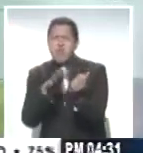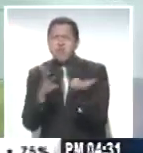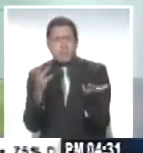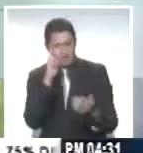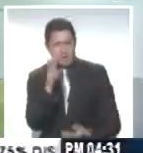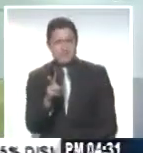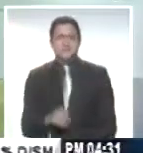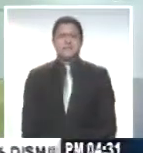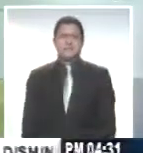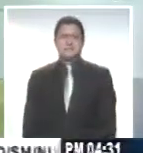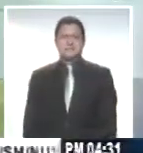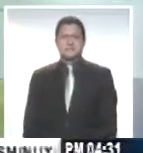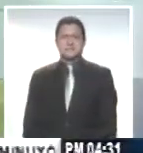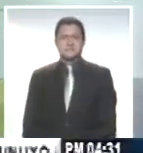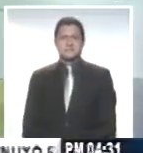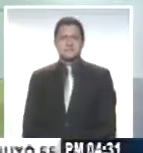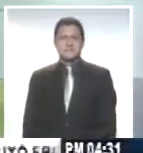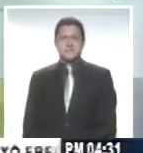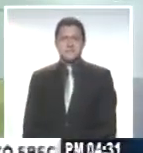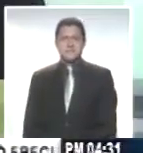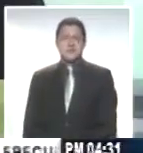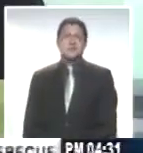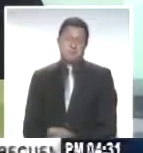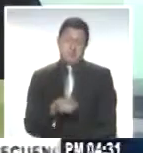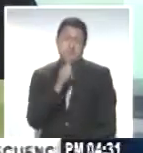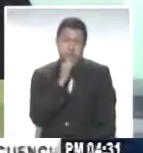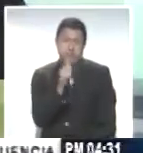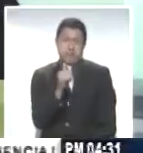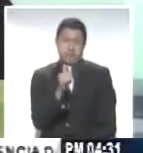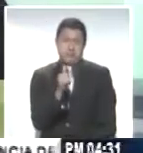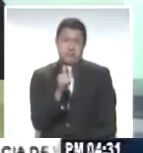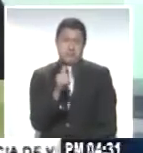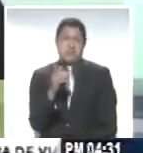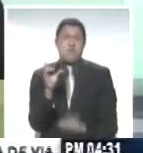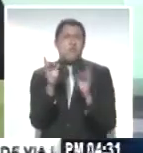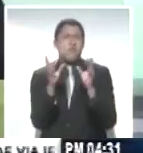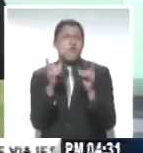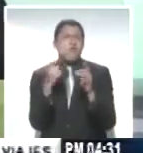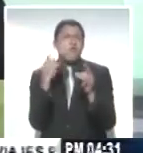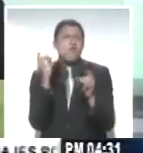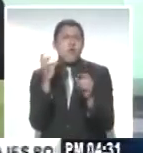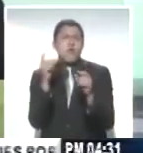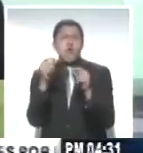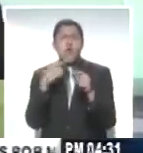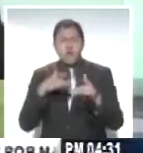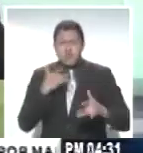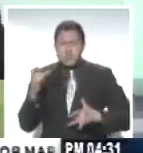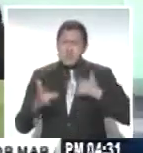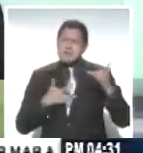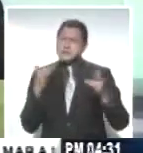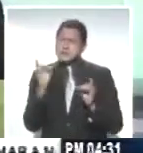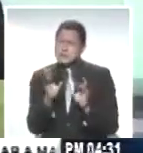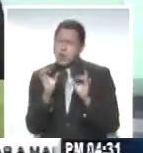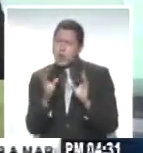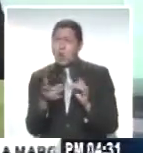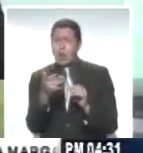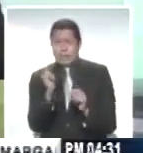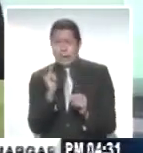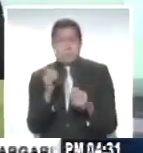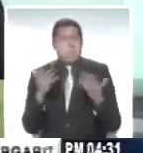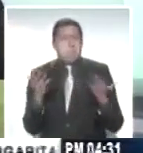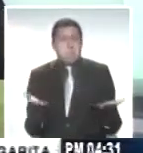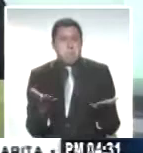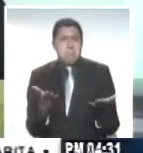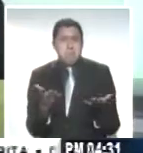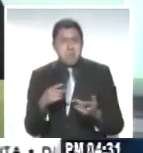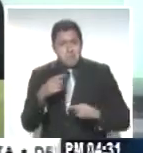ubicado? Ok, como se dice, un síndrome es un conjunto de síntomas y signos que a causa de